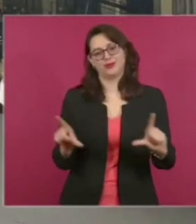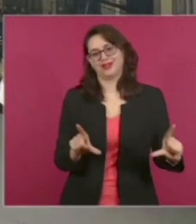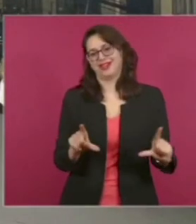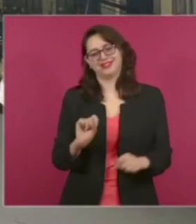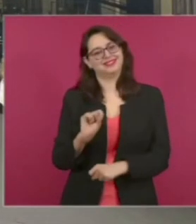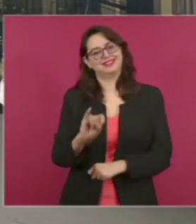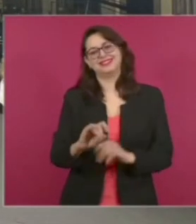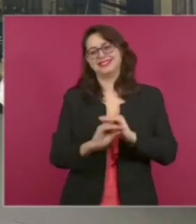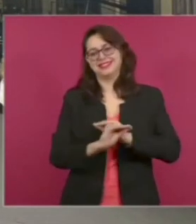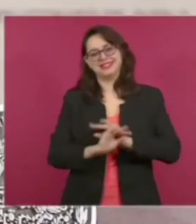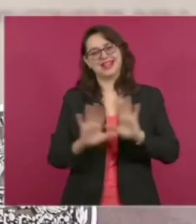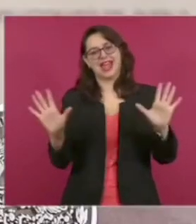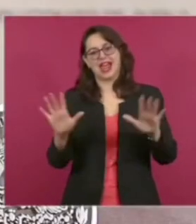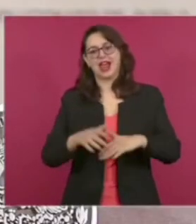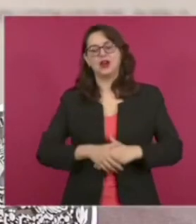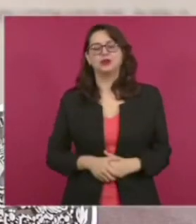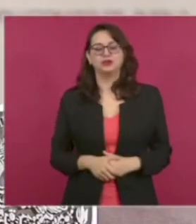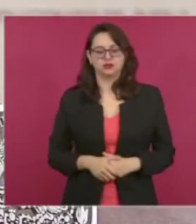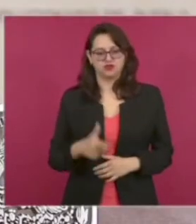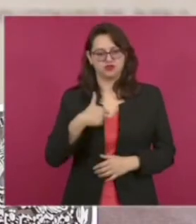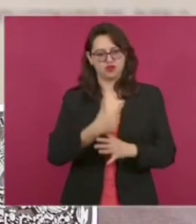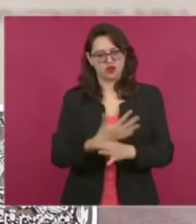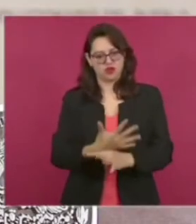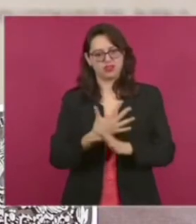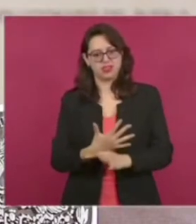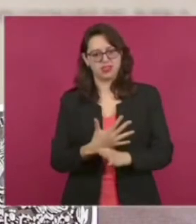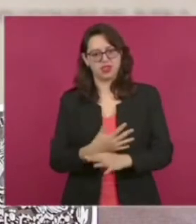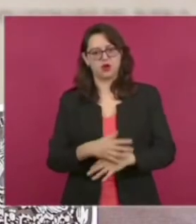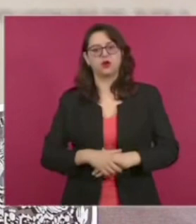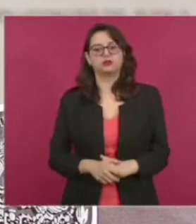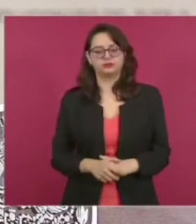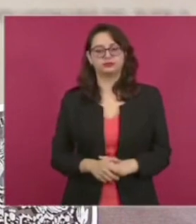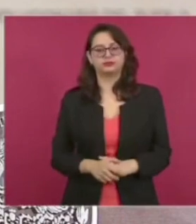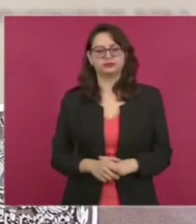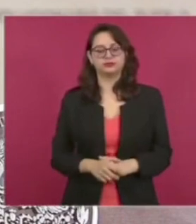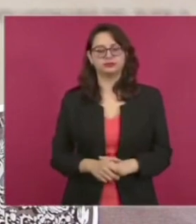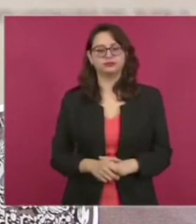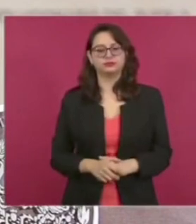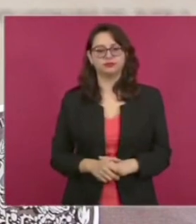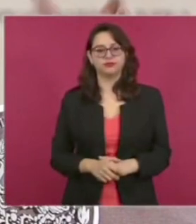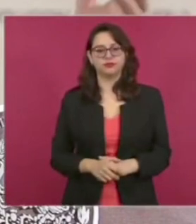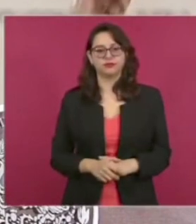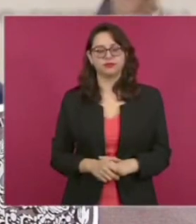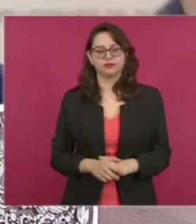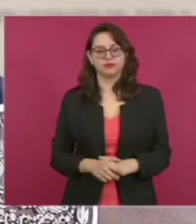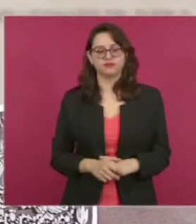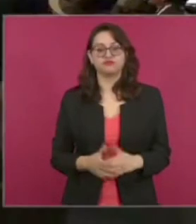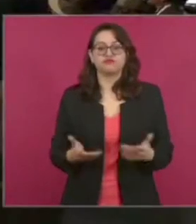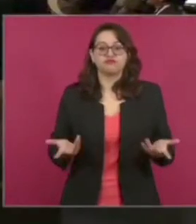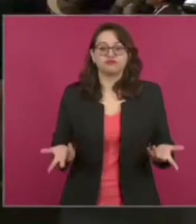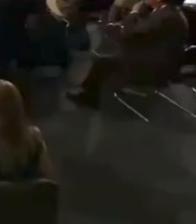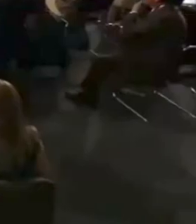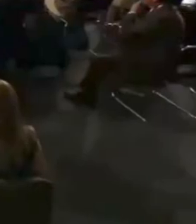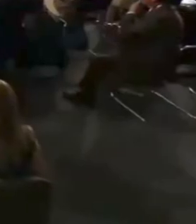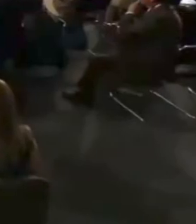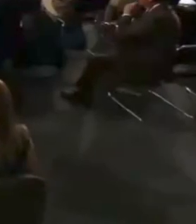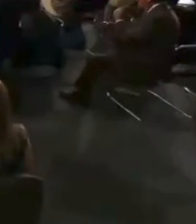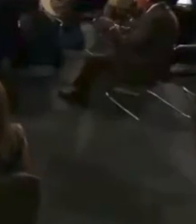A ver, AMLO. O sea, aparte, abajito de eso. Digo, ya más.